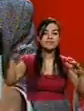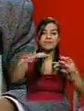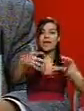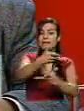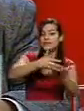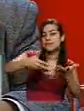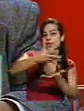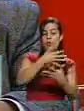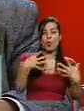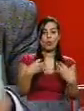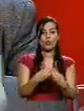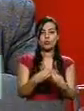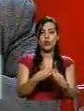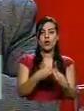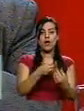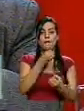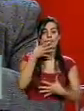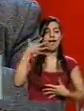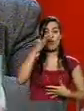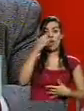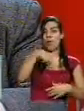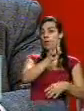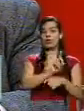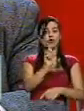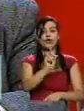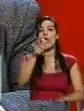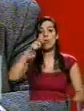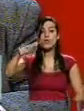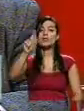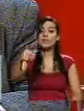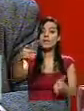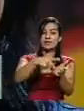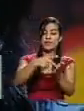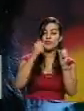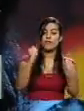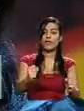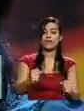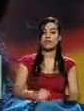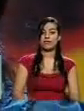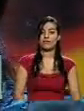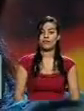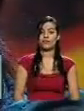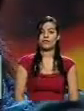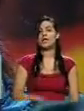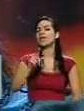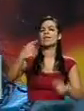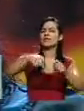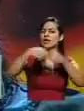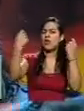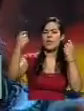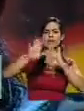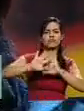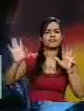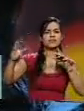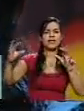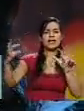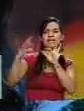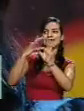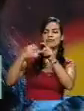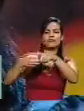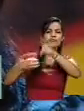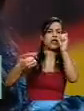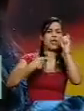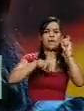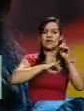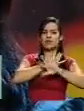a las conmemoraciones, a la celebración del primer aniversario del 19 de abril. Y se rompe ya en ese momento con Fernando VII, se proclama república. Bueno, con Fernando se rompe